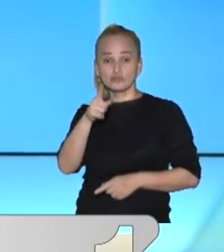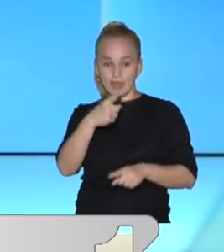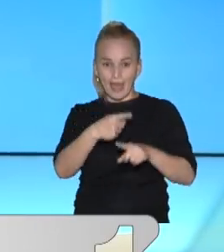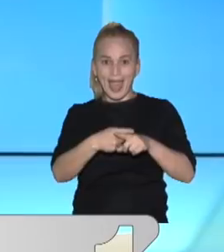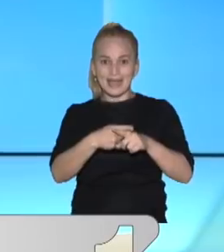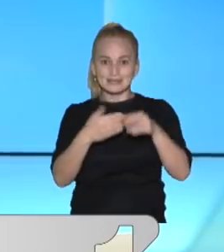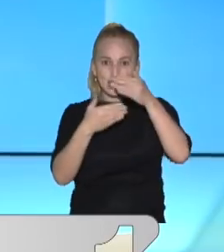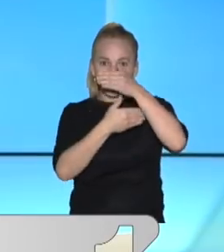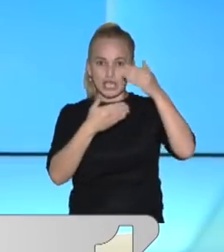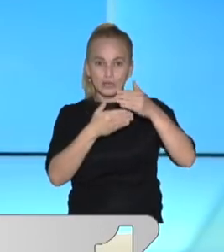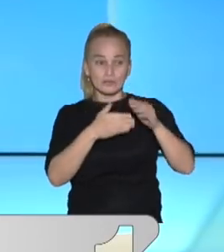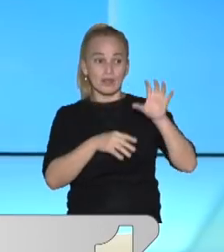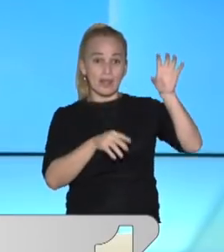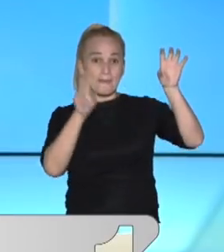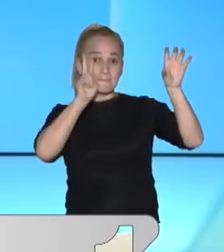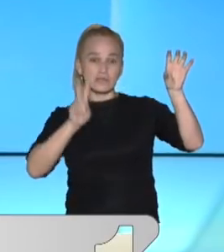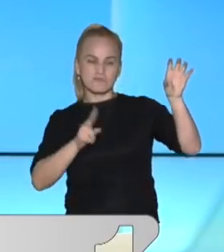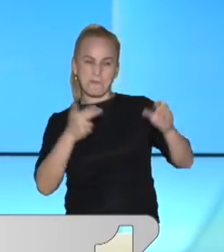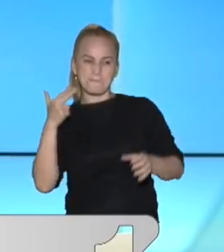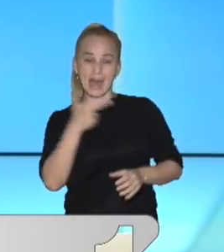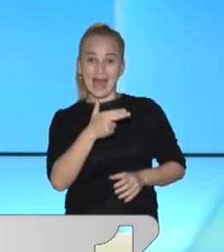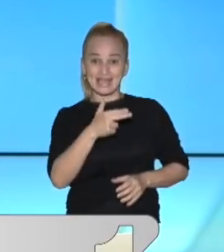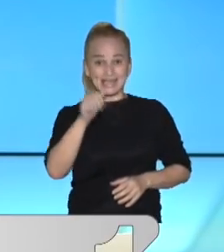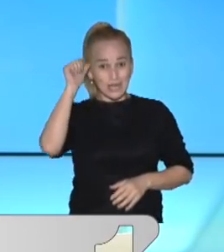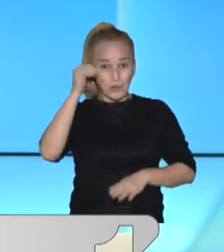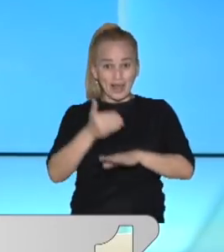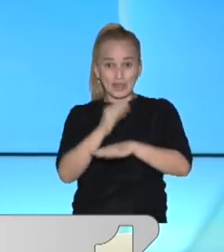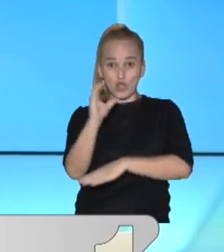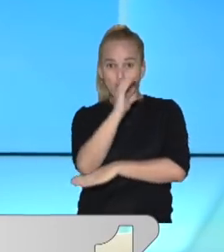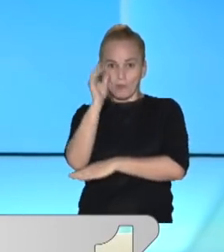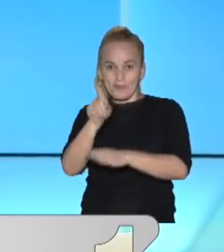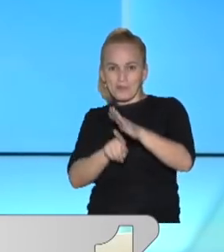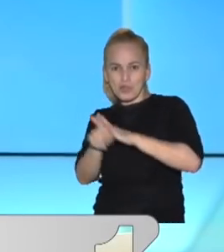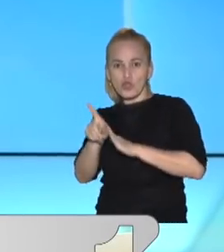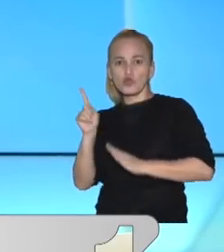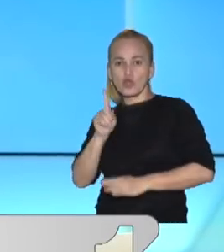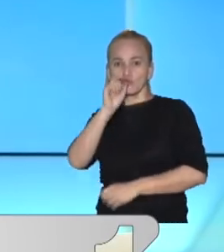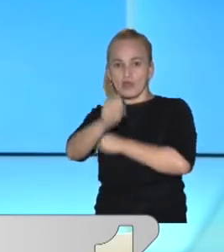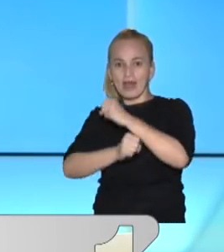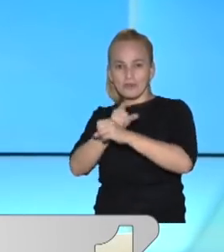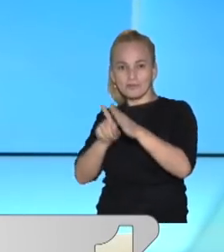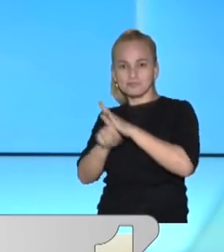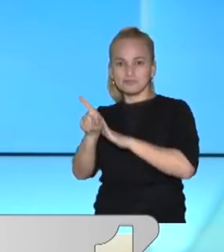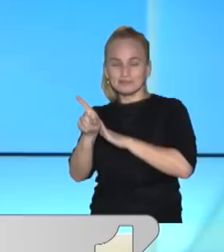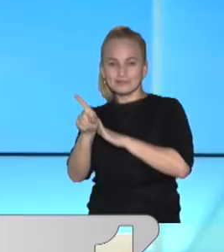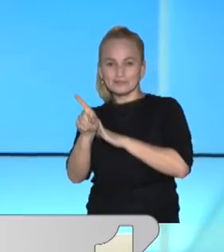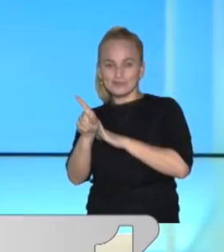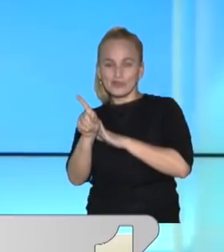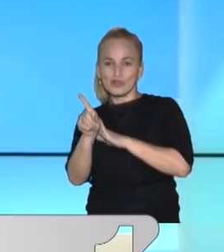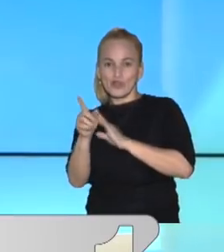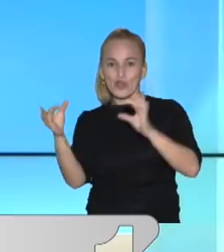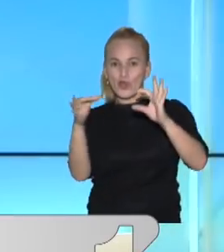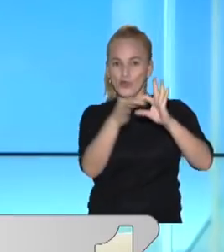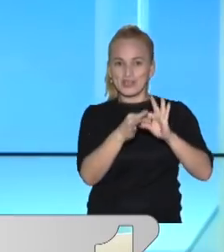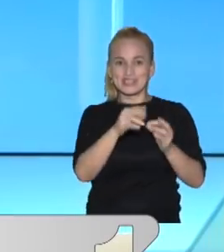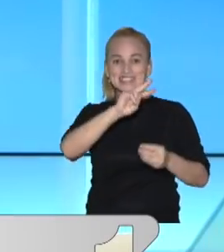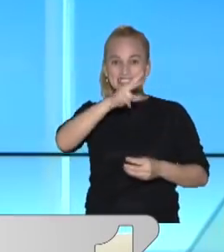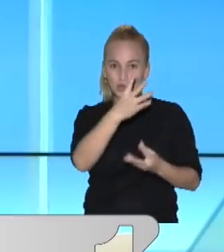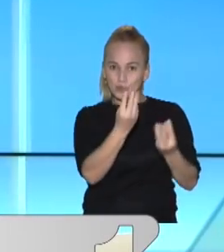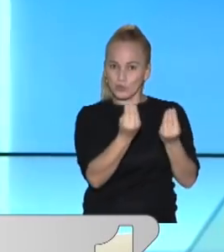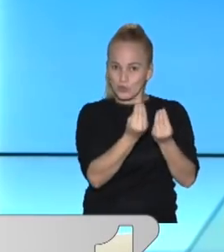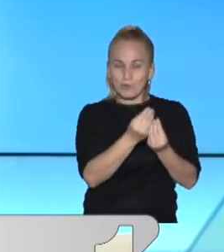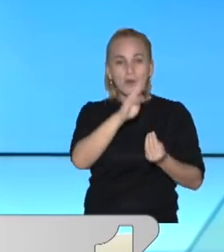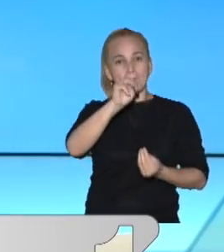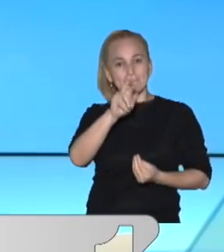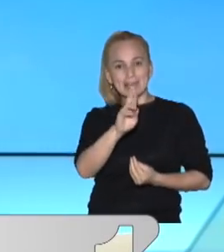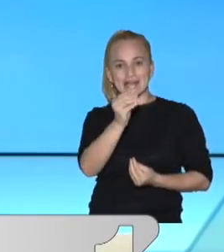en Venezuela. El guerrillero que se fugó del territorio colombiano hace más de un año para sumarse a la segunda Marquetalia, liderada por Iván Márquez,